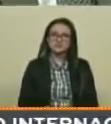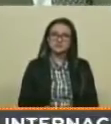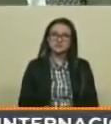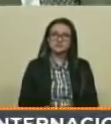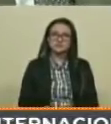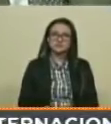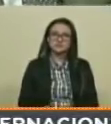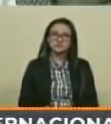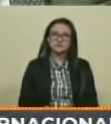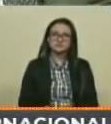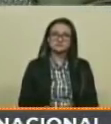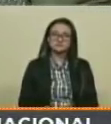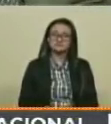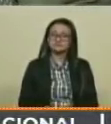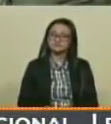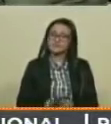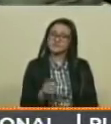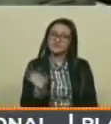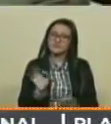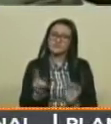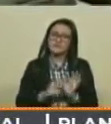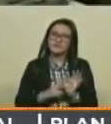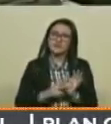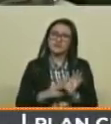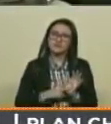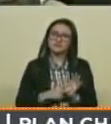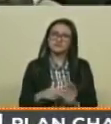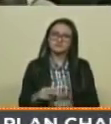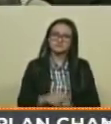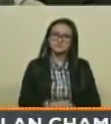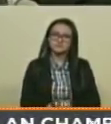Para nosotros es una verdad absoluta.